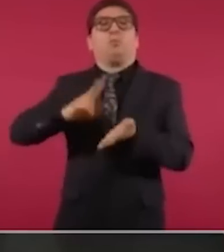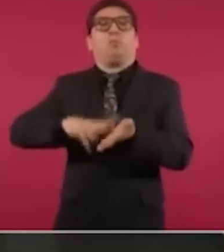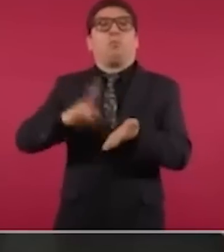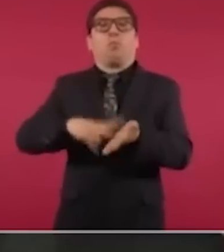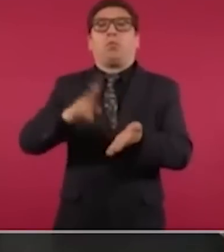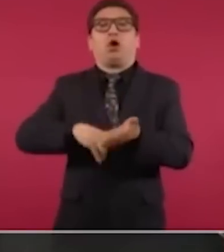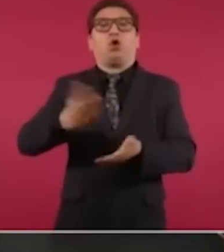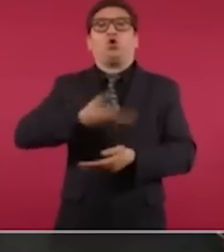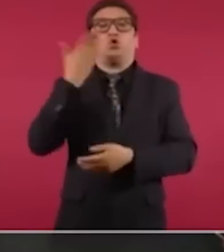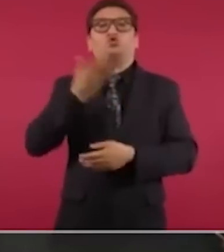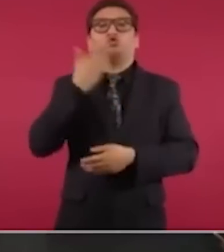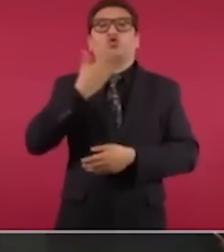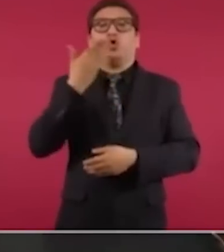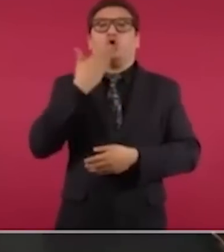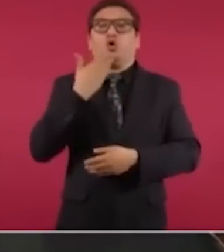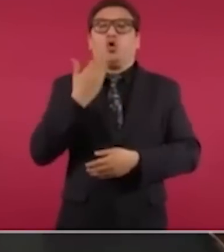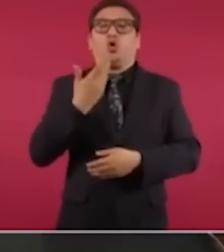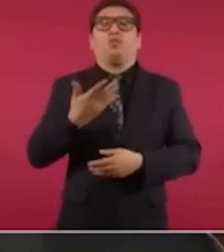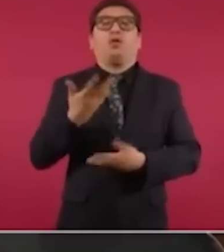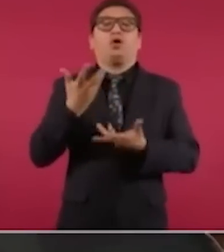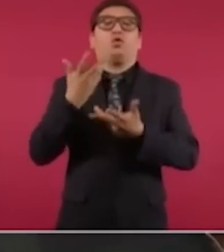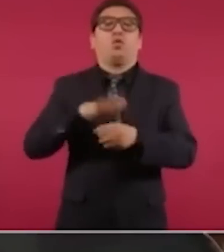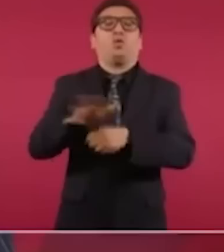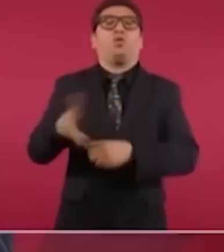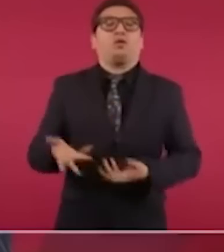se dice coloquialmente lo que rifaba